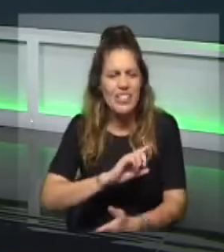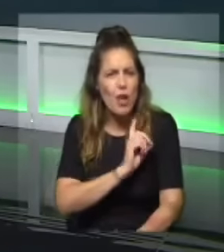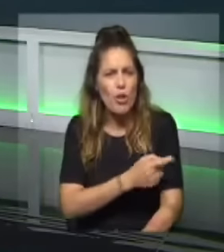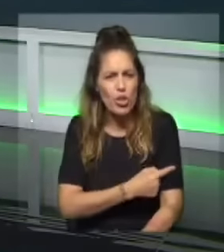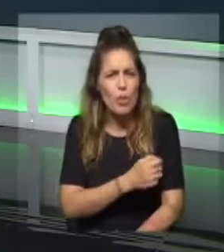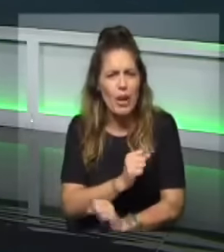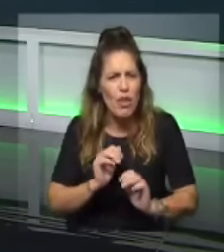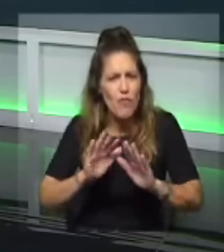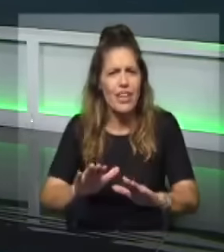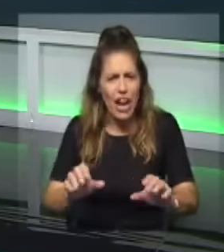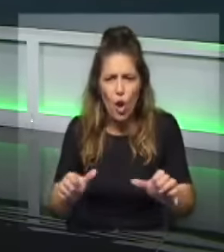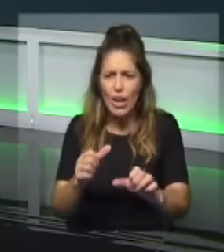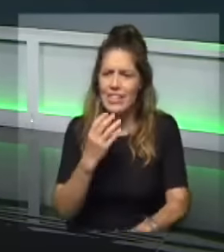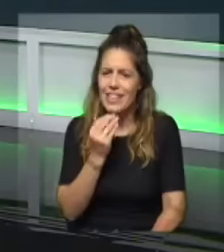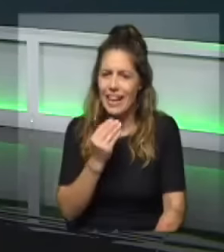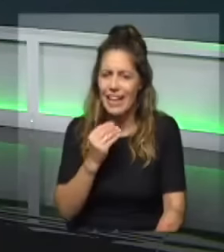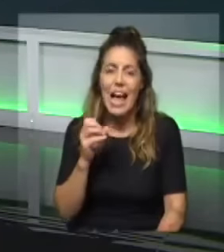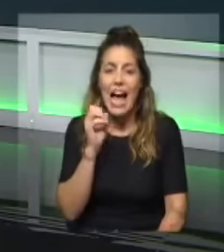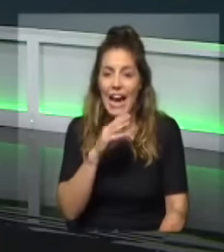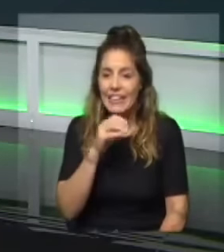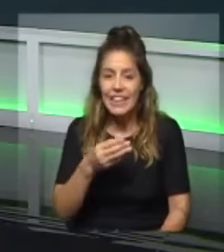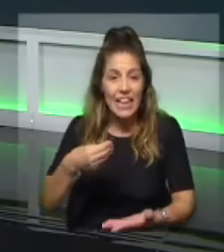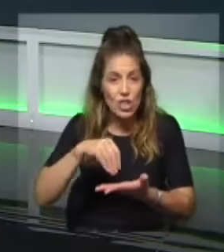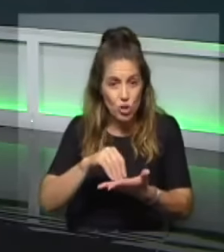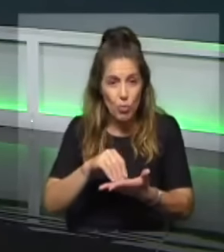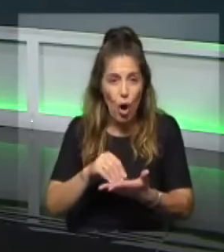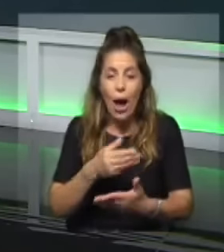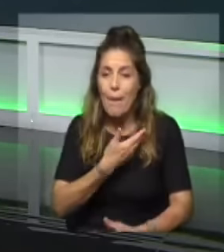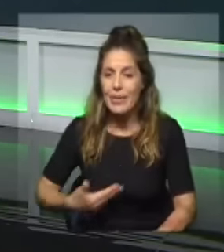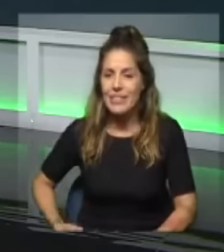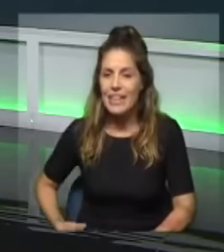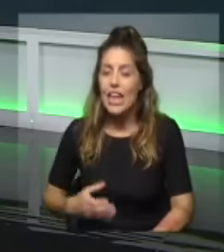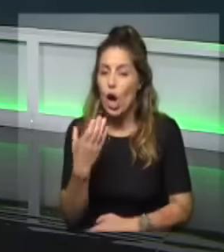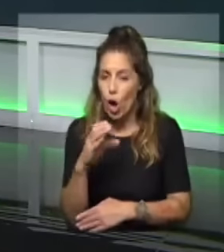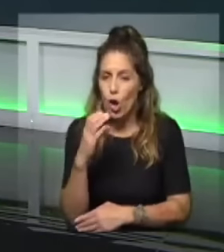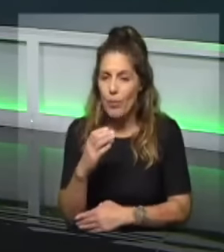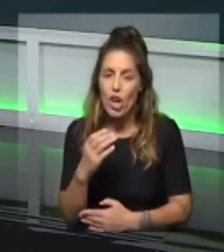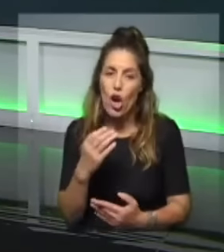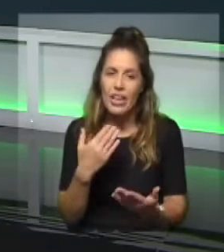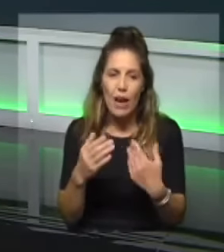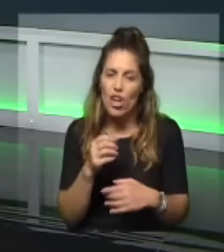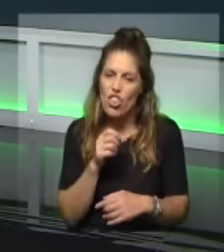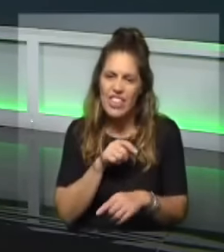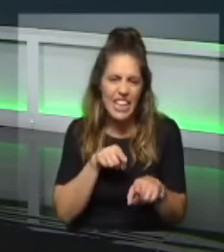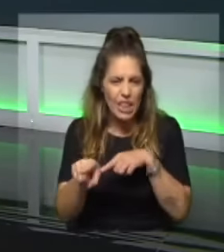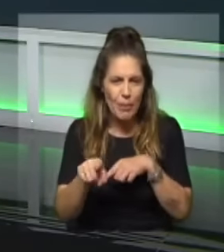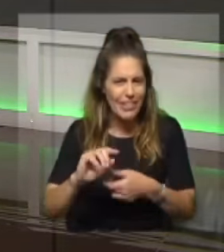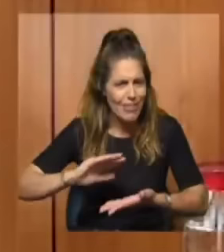accionar de Israel a estas críticas se han sumado el presidente colombiano Gustavo Petro quien habló directamente de